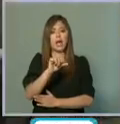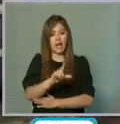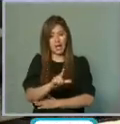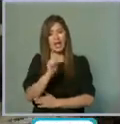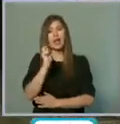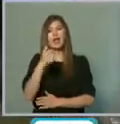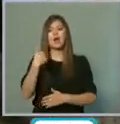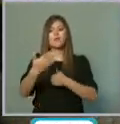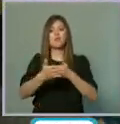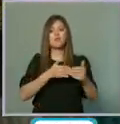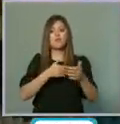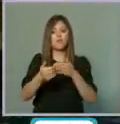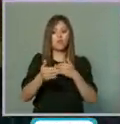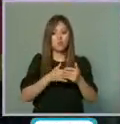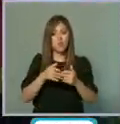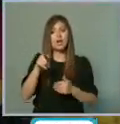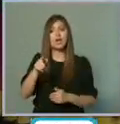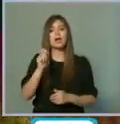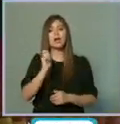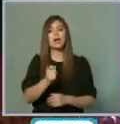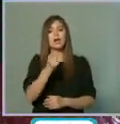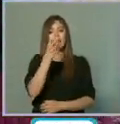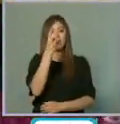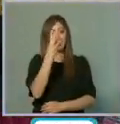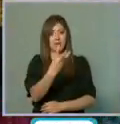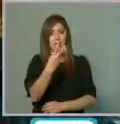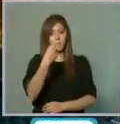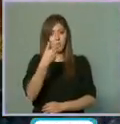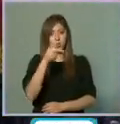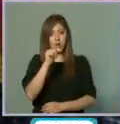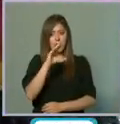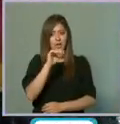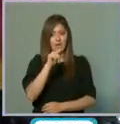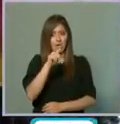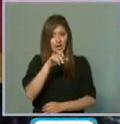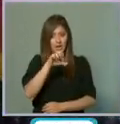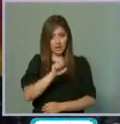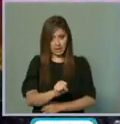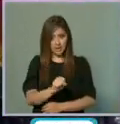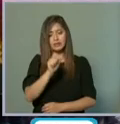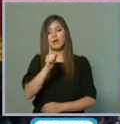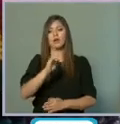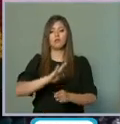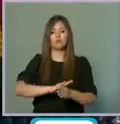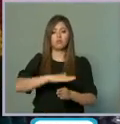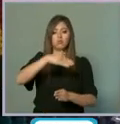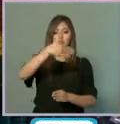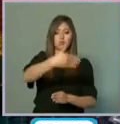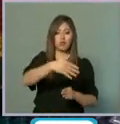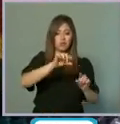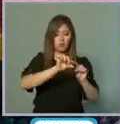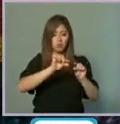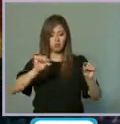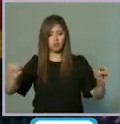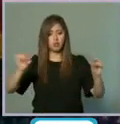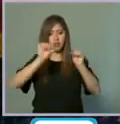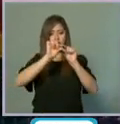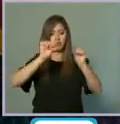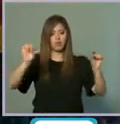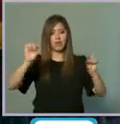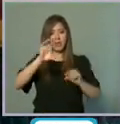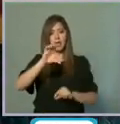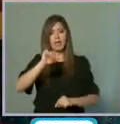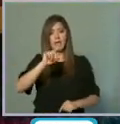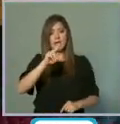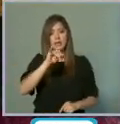esto, ¿es un huacal? Son 3 huacales que forman una tapa y llevan unas aplicaciones de carrizo. Eso